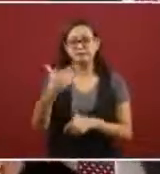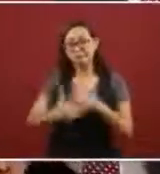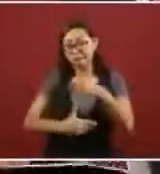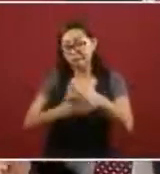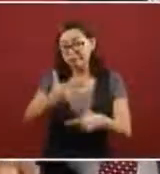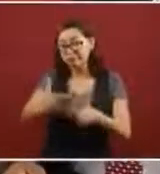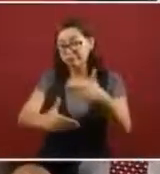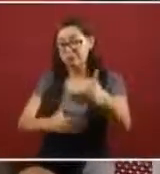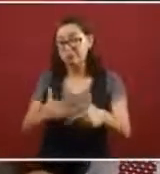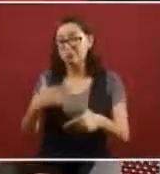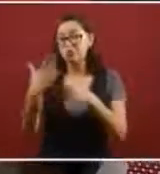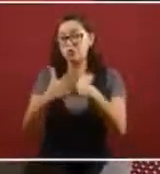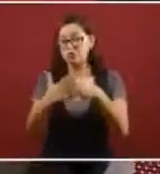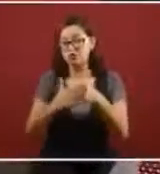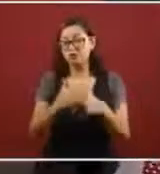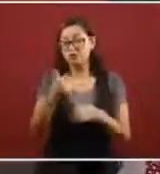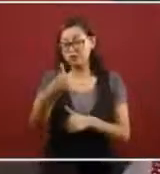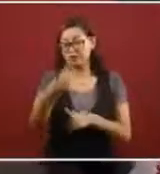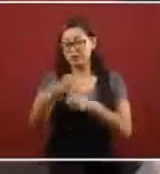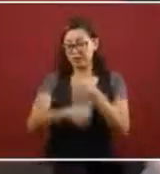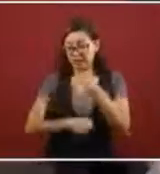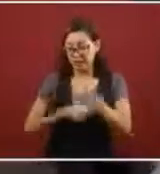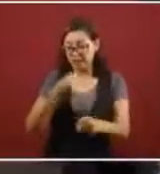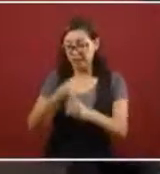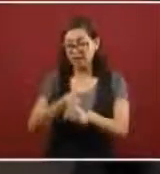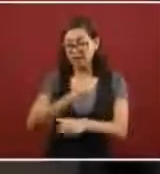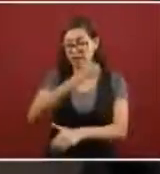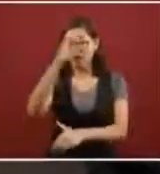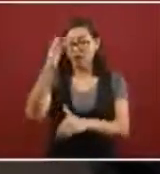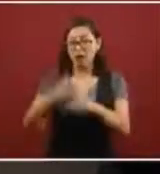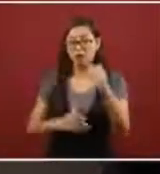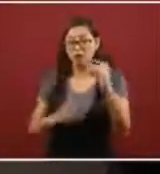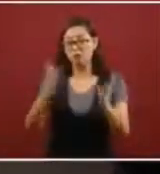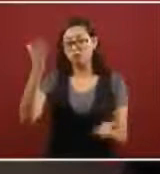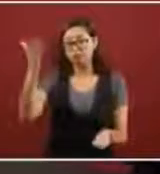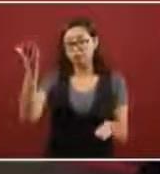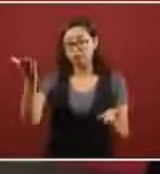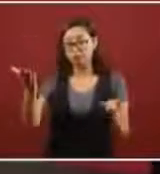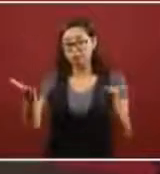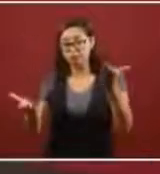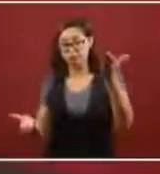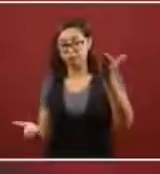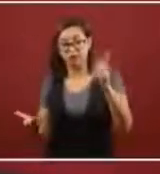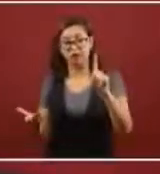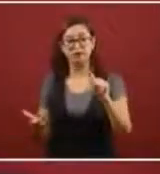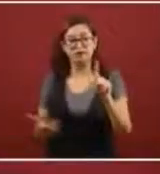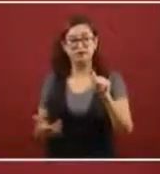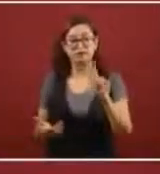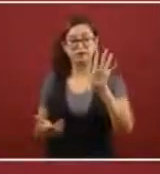terminar el sexenio con una proporción de